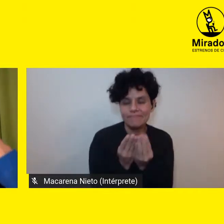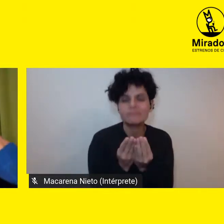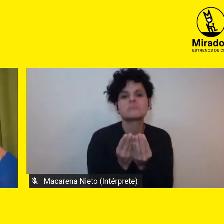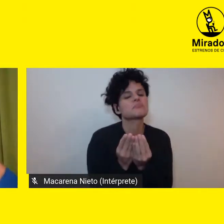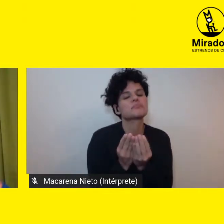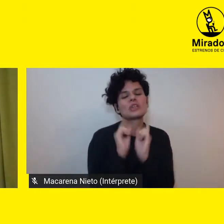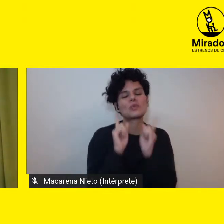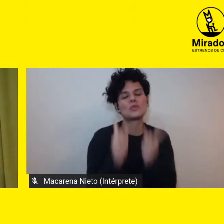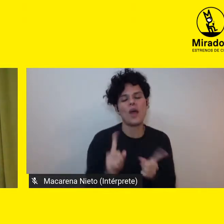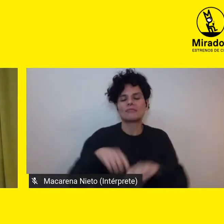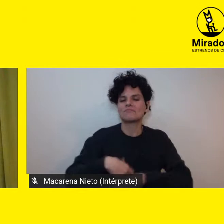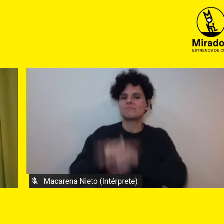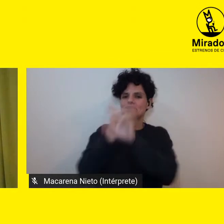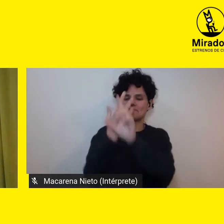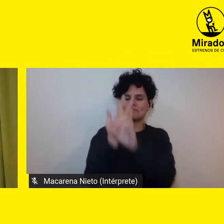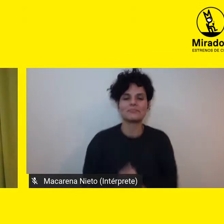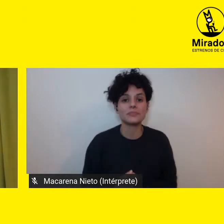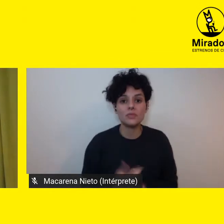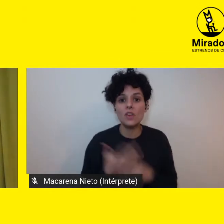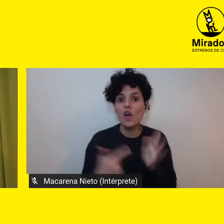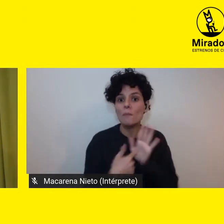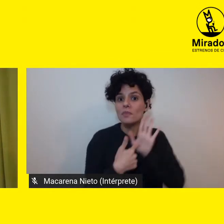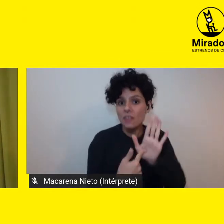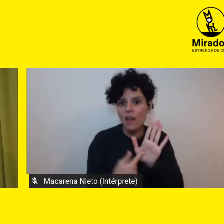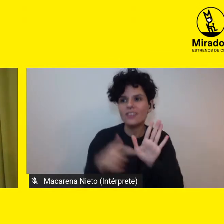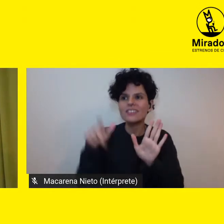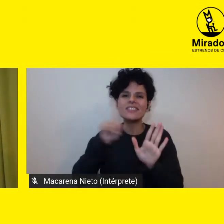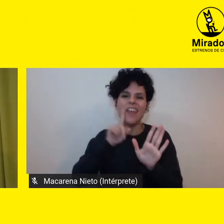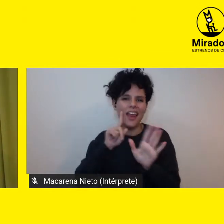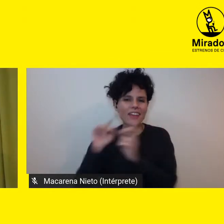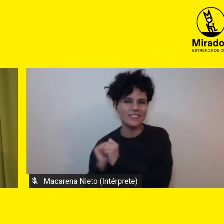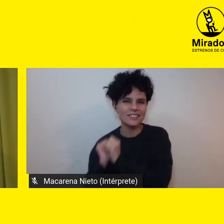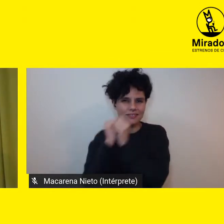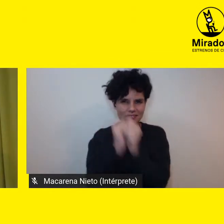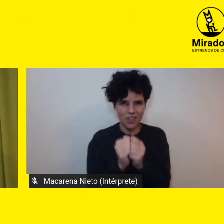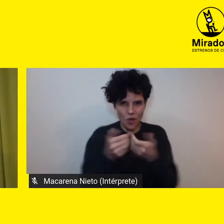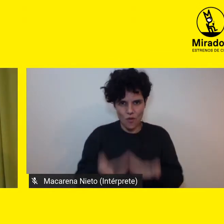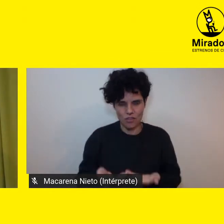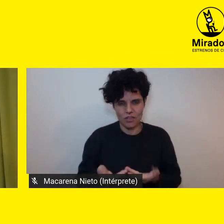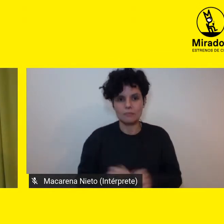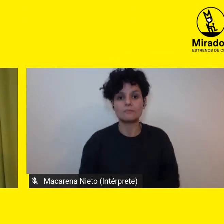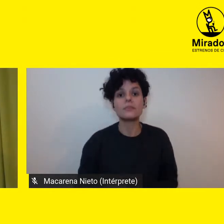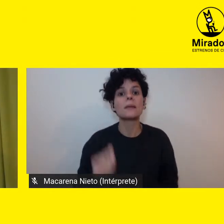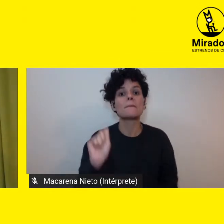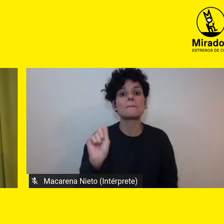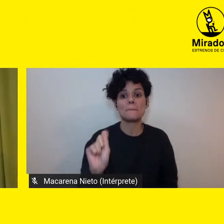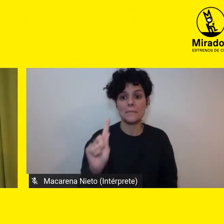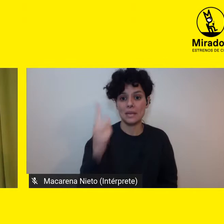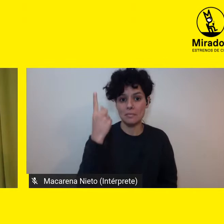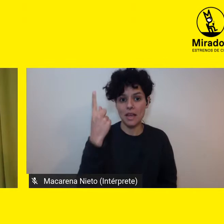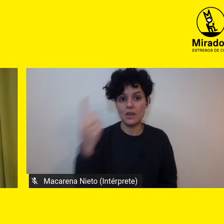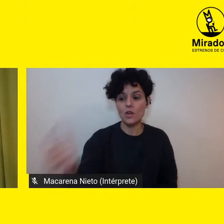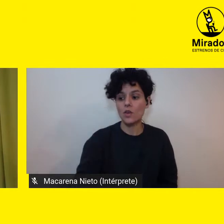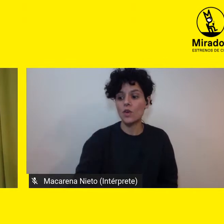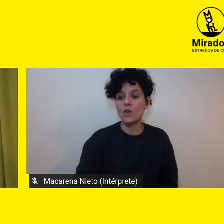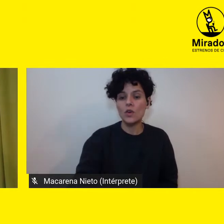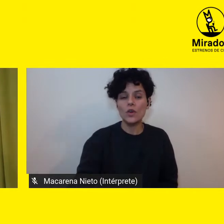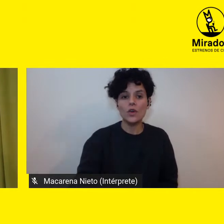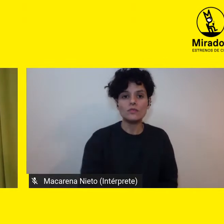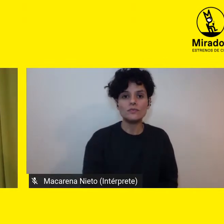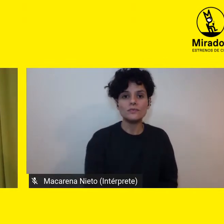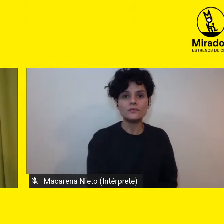Quiero presentar a las personas que nos van a acompañar esta noche. En primer lugar está